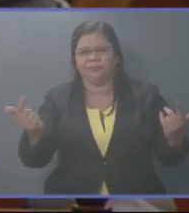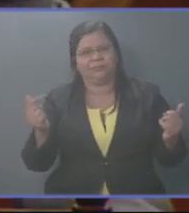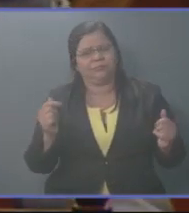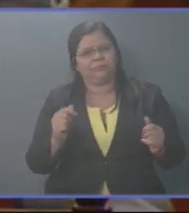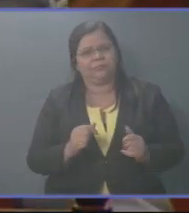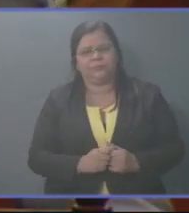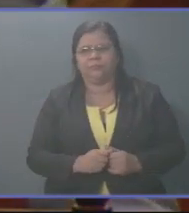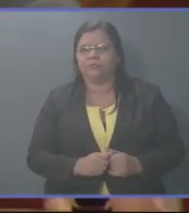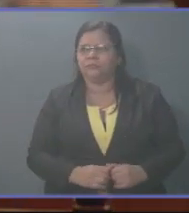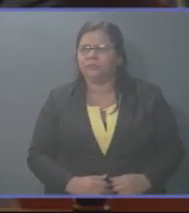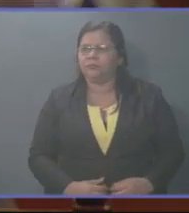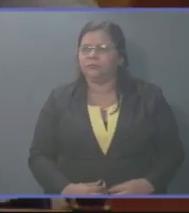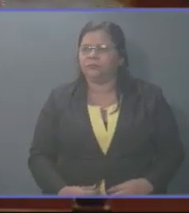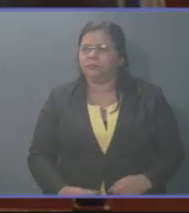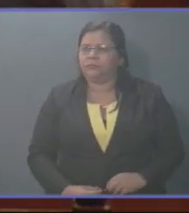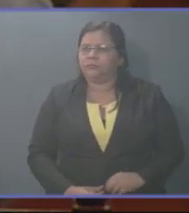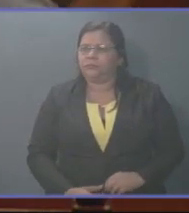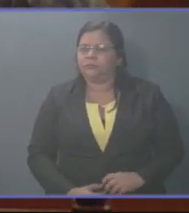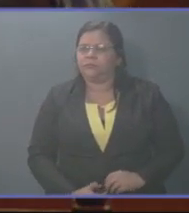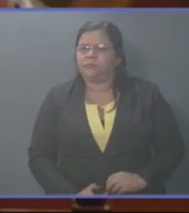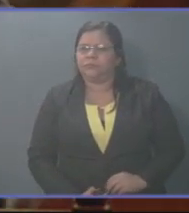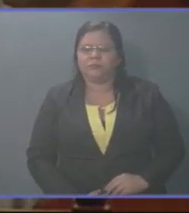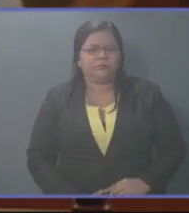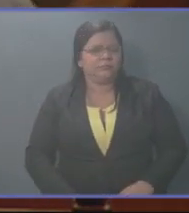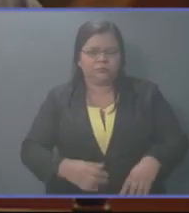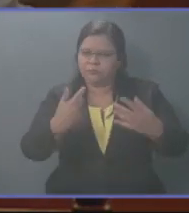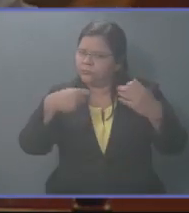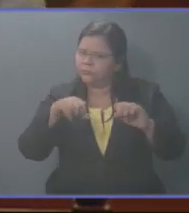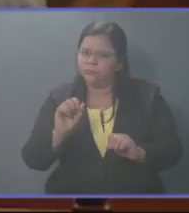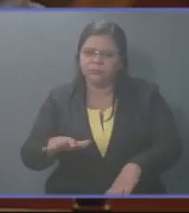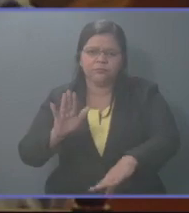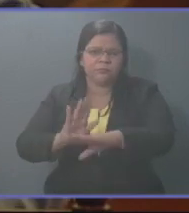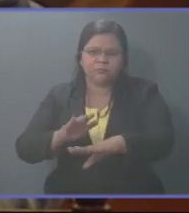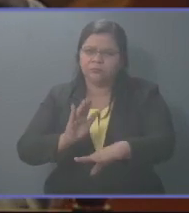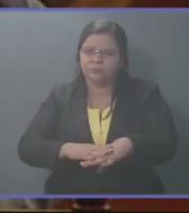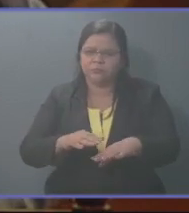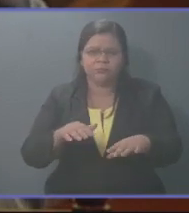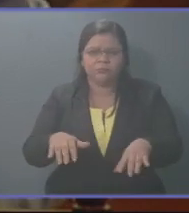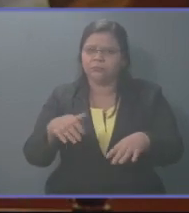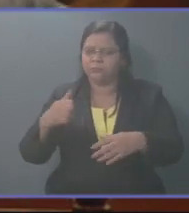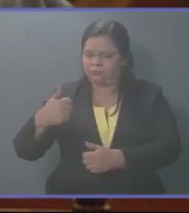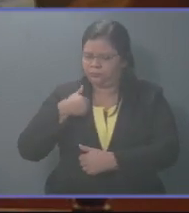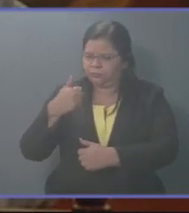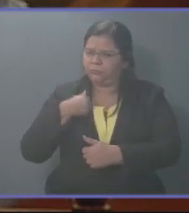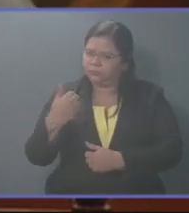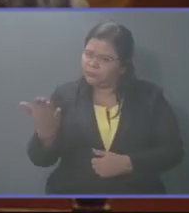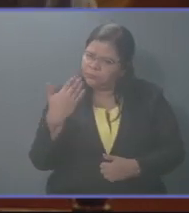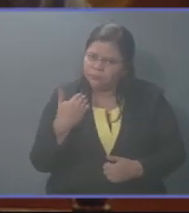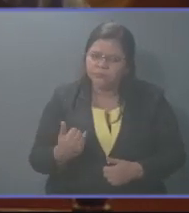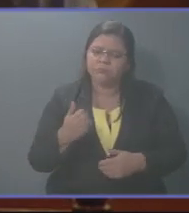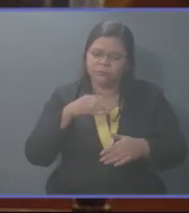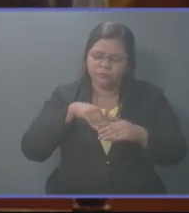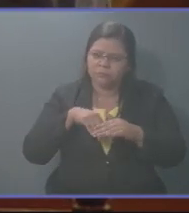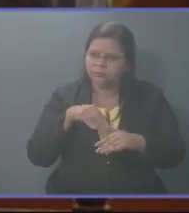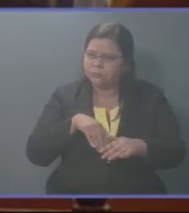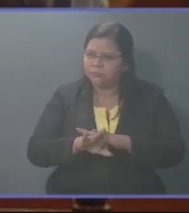predicciones. No se puede convocar a las Fuerzas Armadas para ingresar a